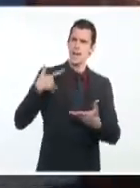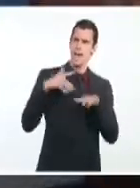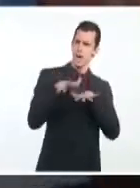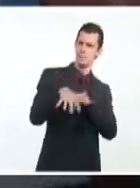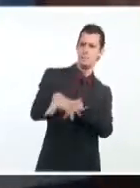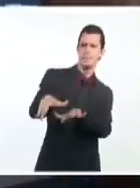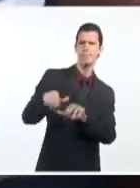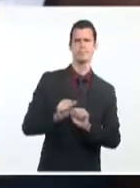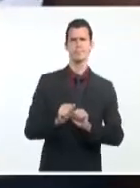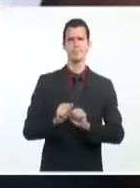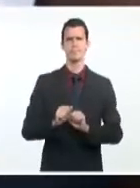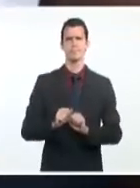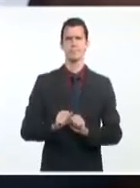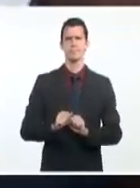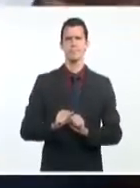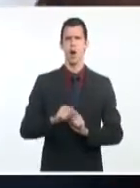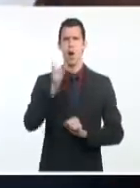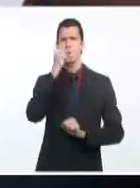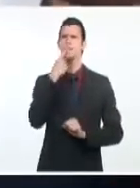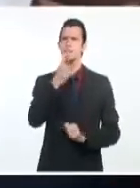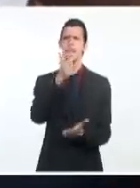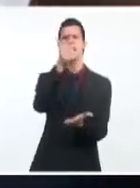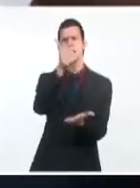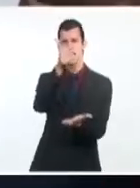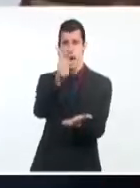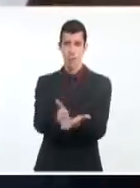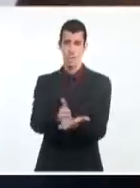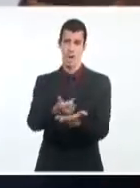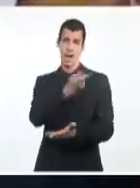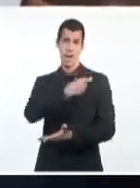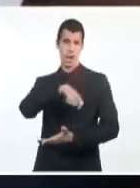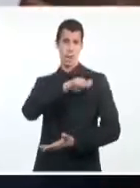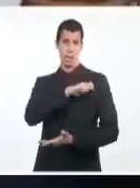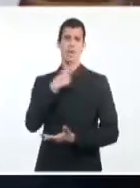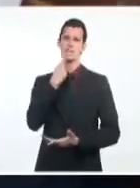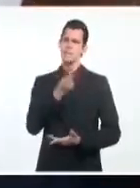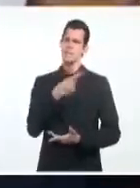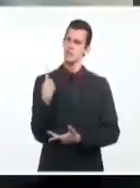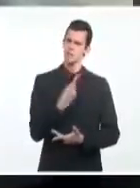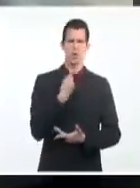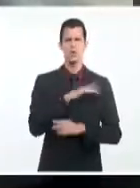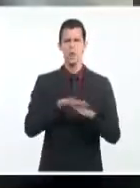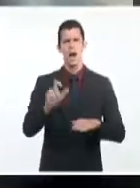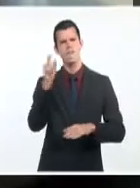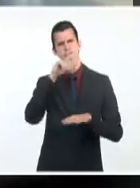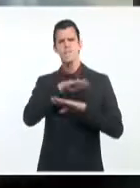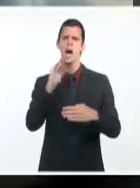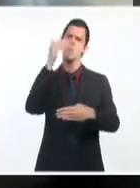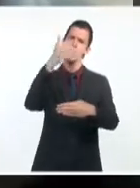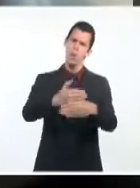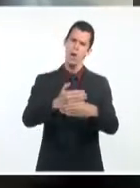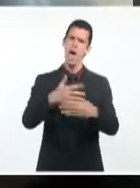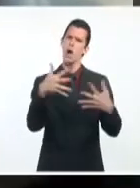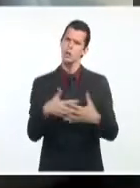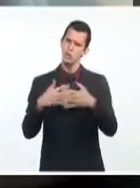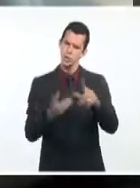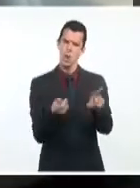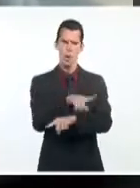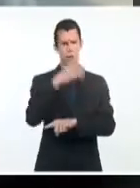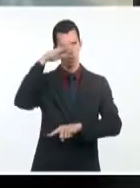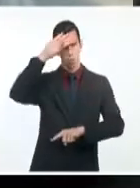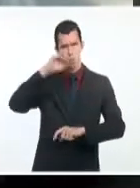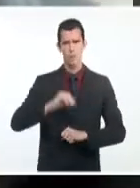Madrid dice, abajo el bloqueo de los Estados Unidos contra Cuba. Desde mi Partido Comunista